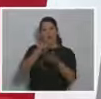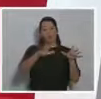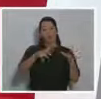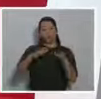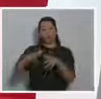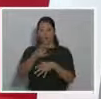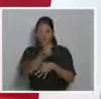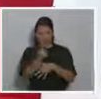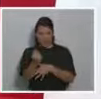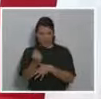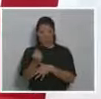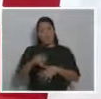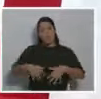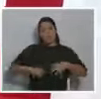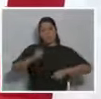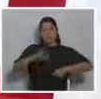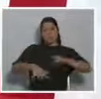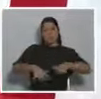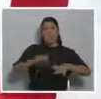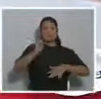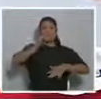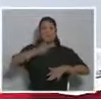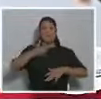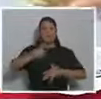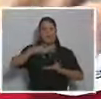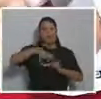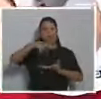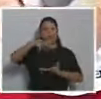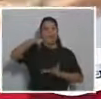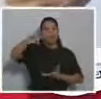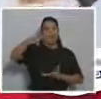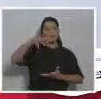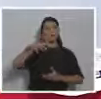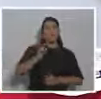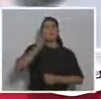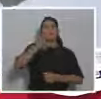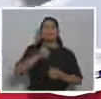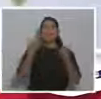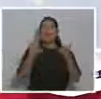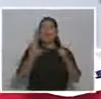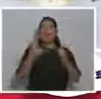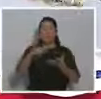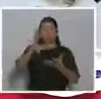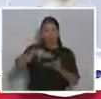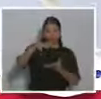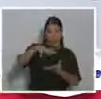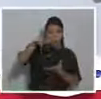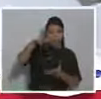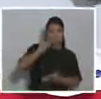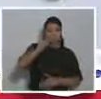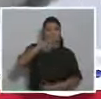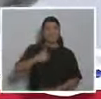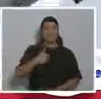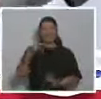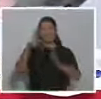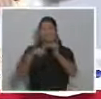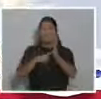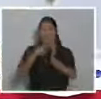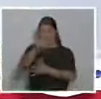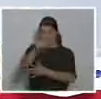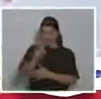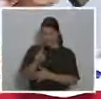sacar los billetes, el día de mañana tenemos acumulado. Mañana jugamos el acumulado, mañana tenemos